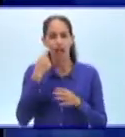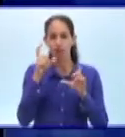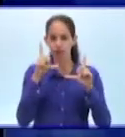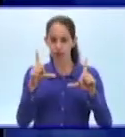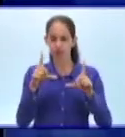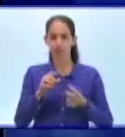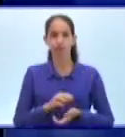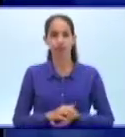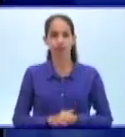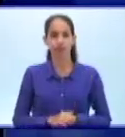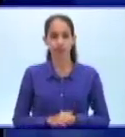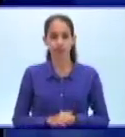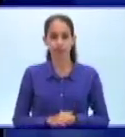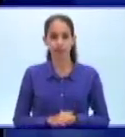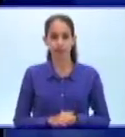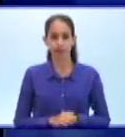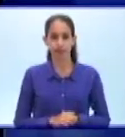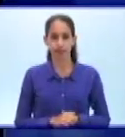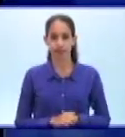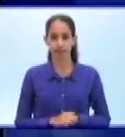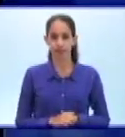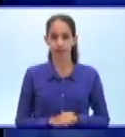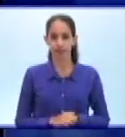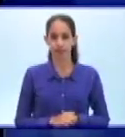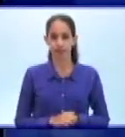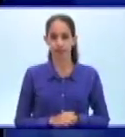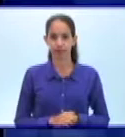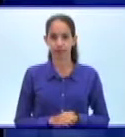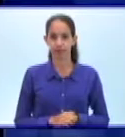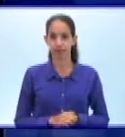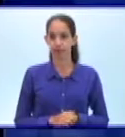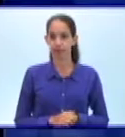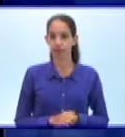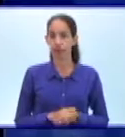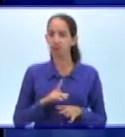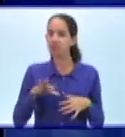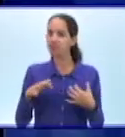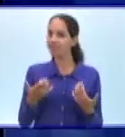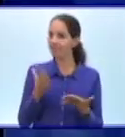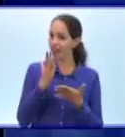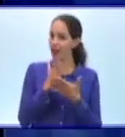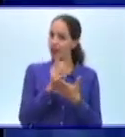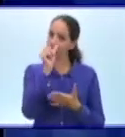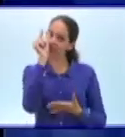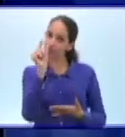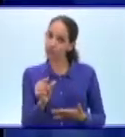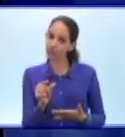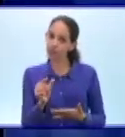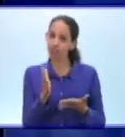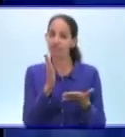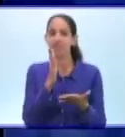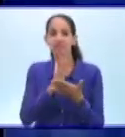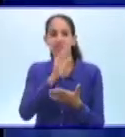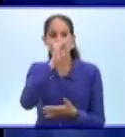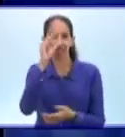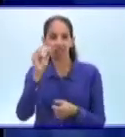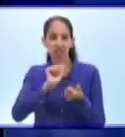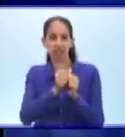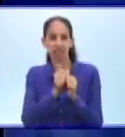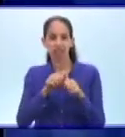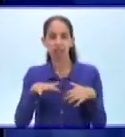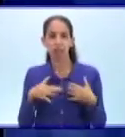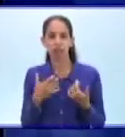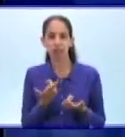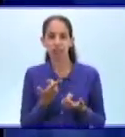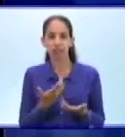¿Qué pudiera estar pasando con nuestros estudiantes de escuela deportiva que tanto luchan, que